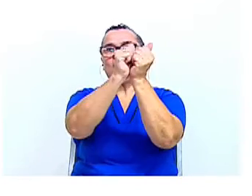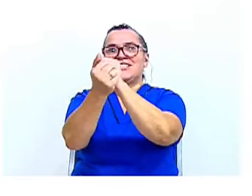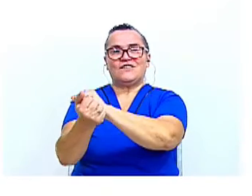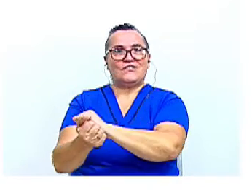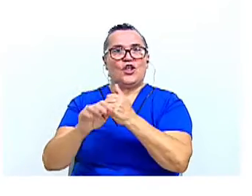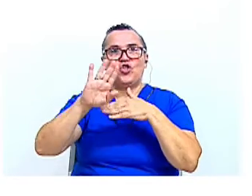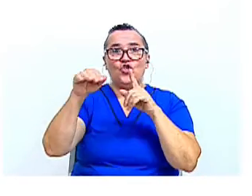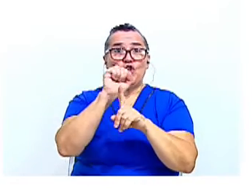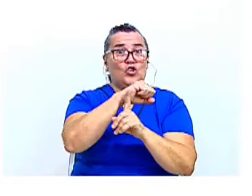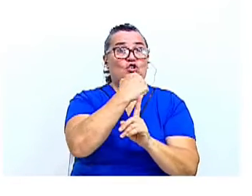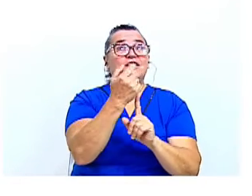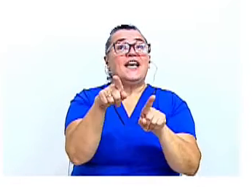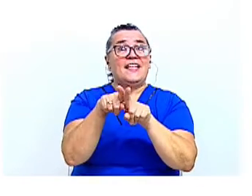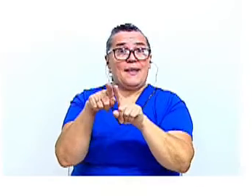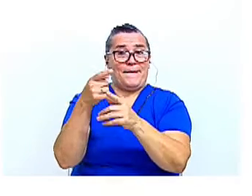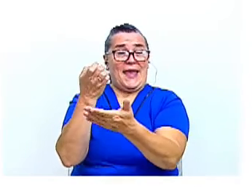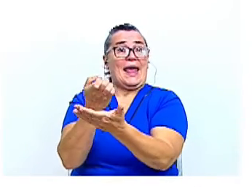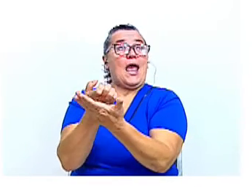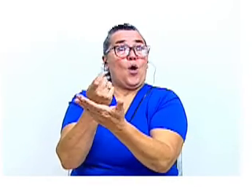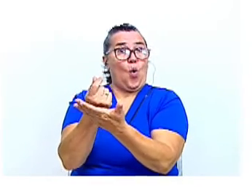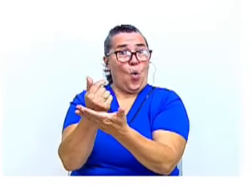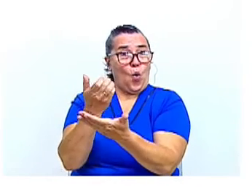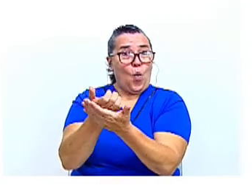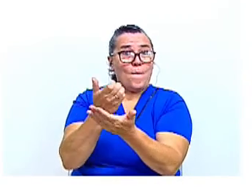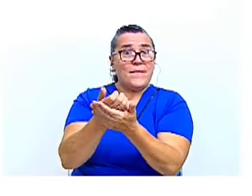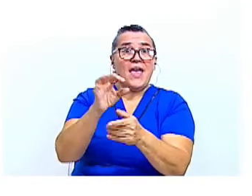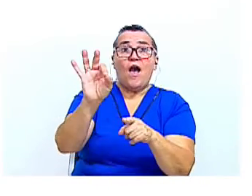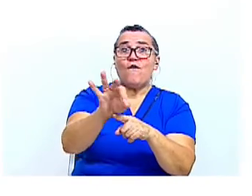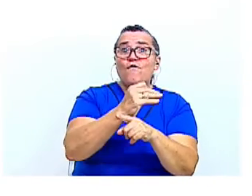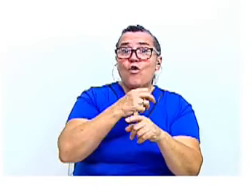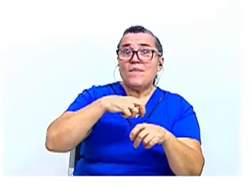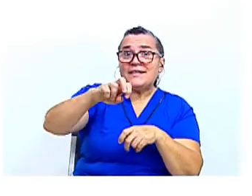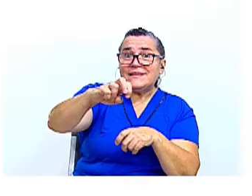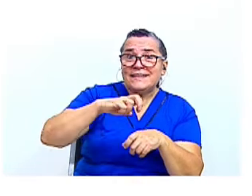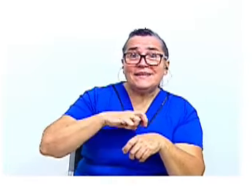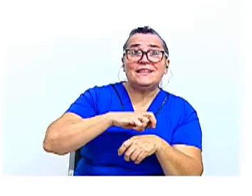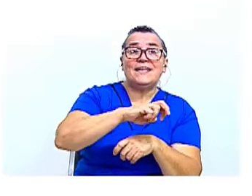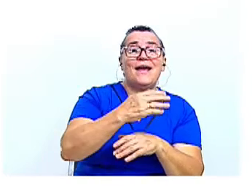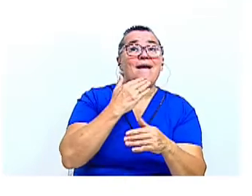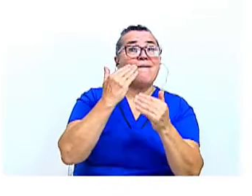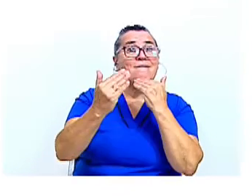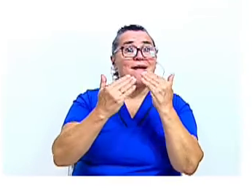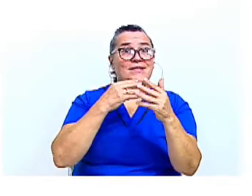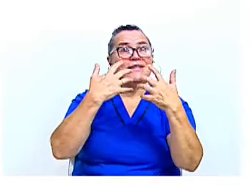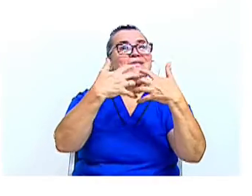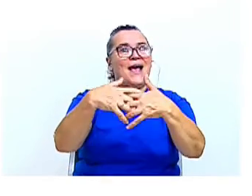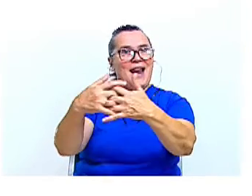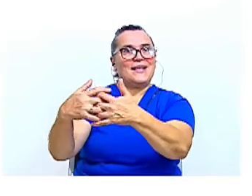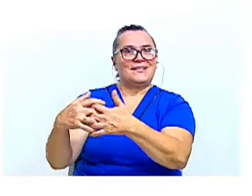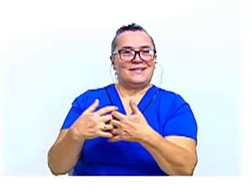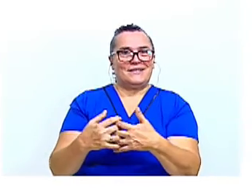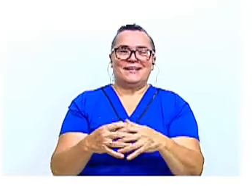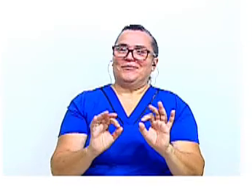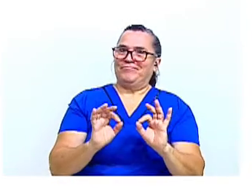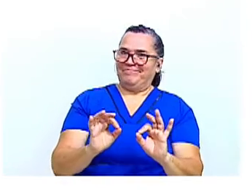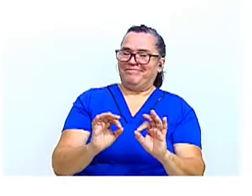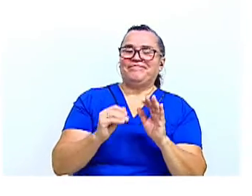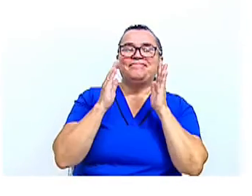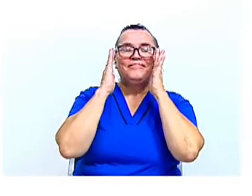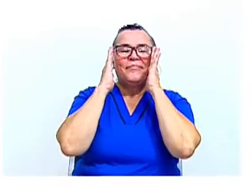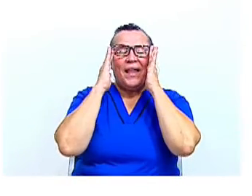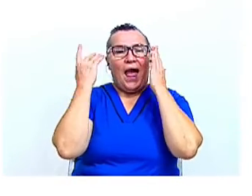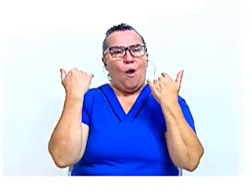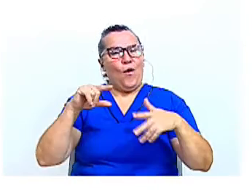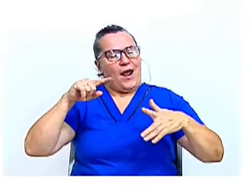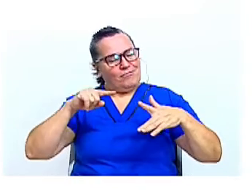una sociedad, sino también la economía, los medios de transporte y demás, gracias a las máquinas. Y bien, para entrar